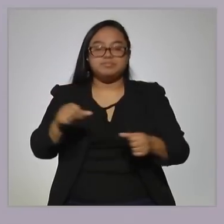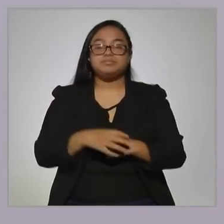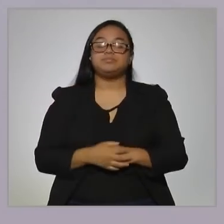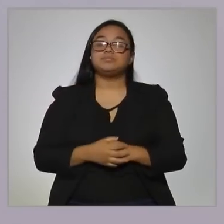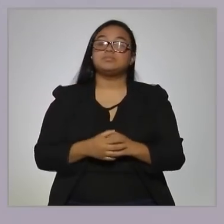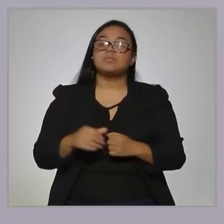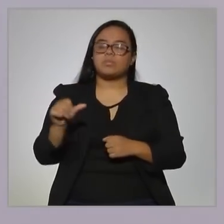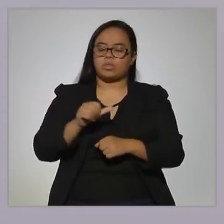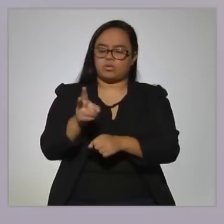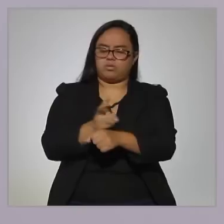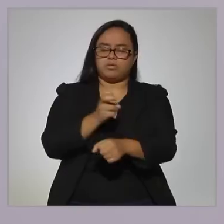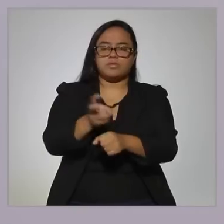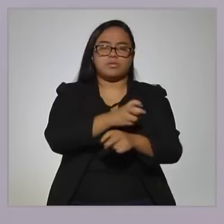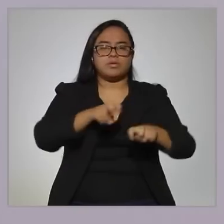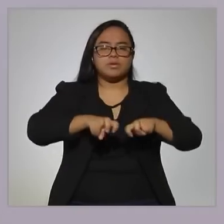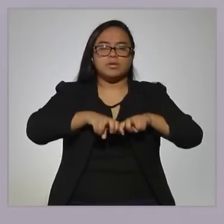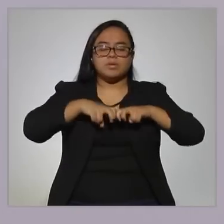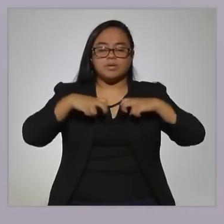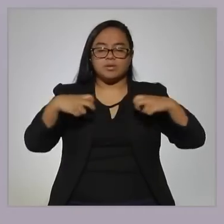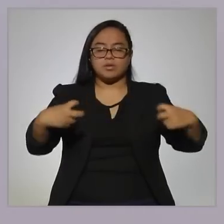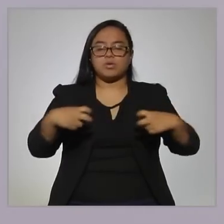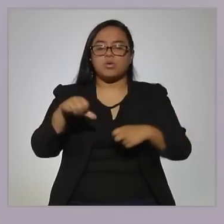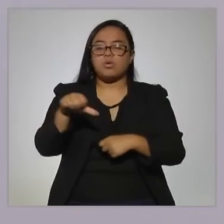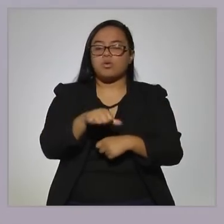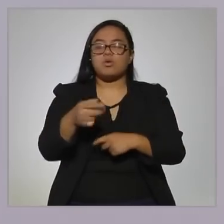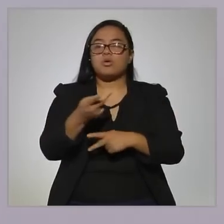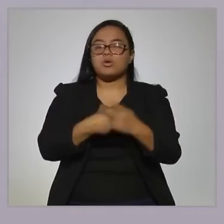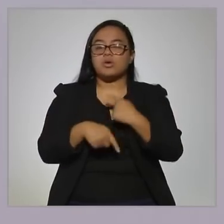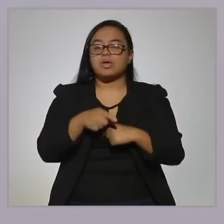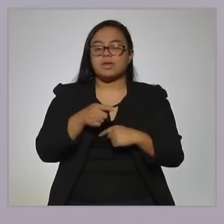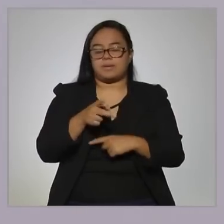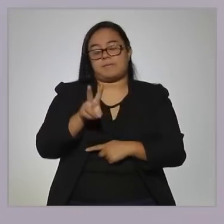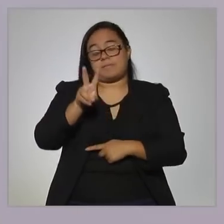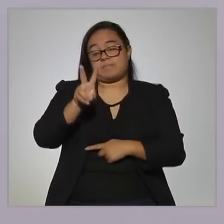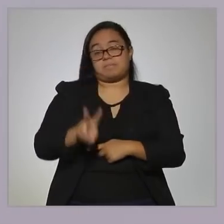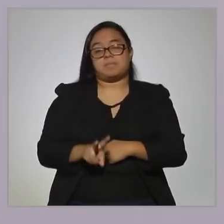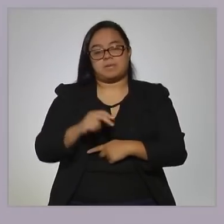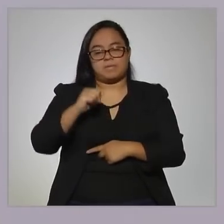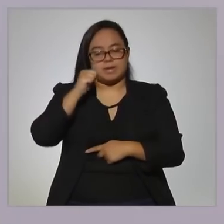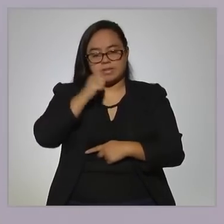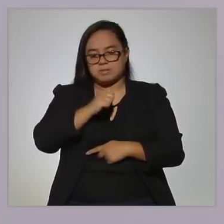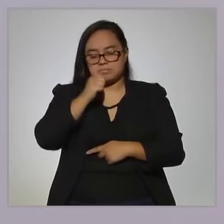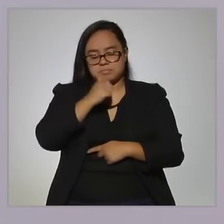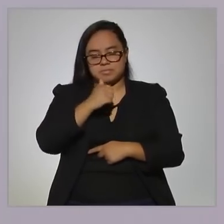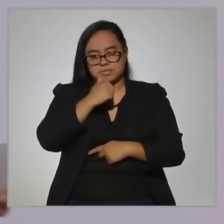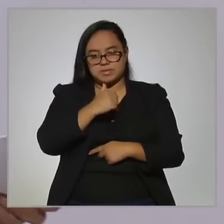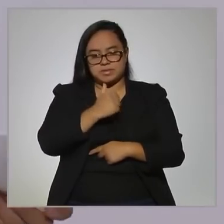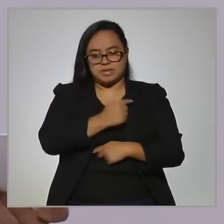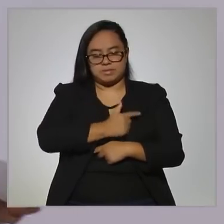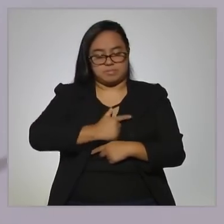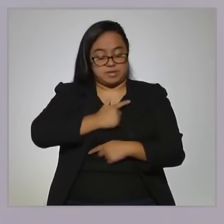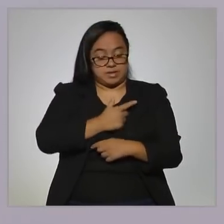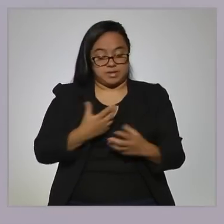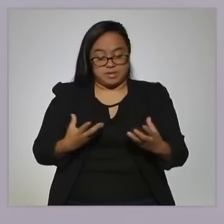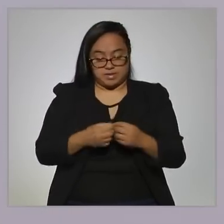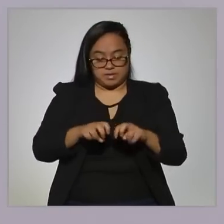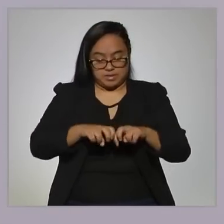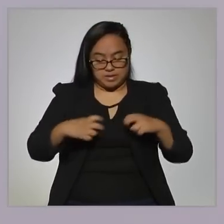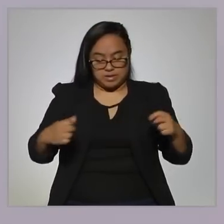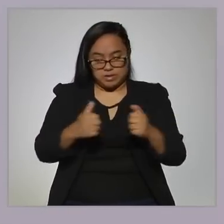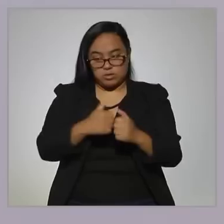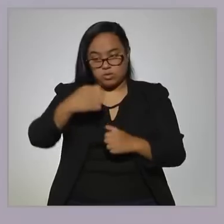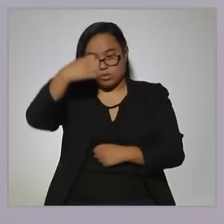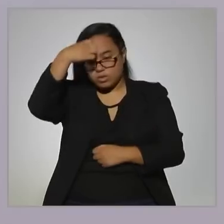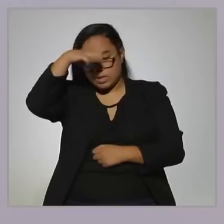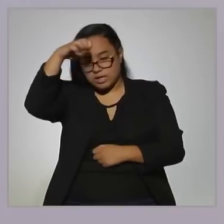nuestros invitados, nuestras invitadas de hoy, la verdad que, como siempre, un gran panel de expertas y